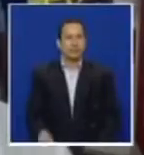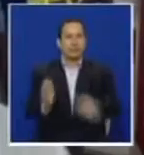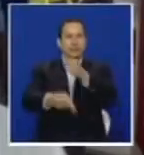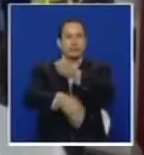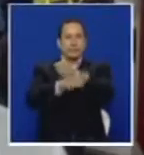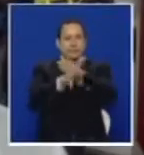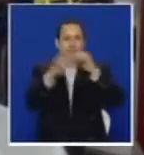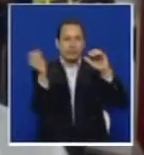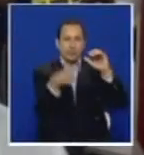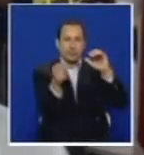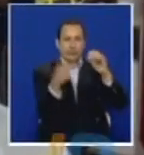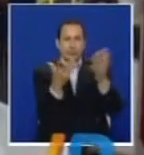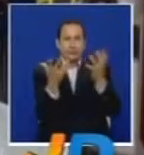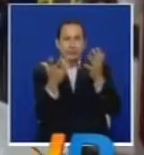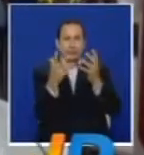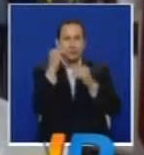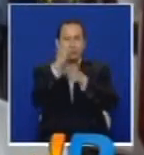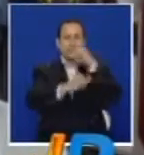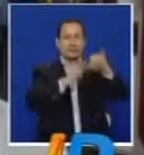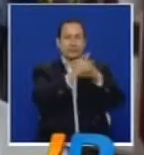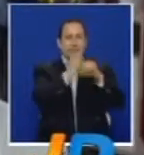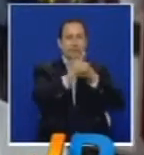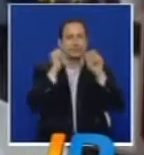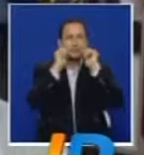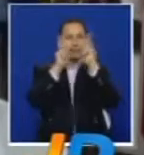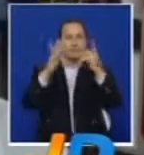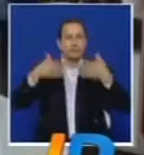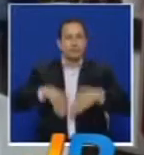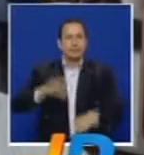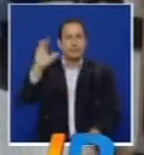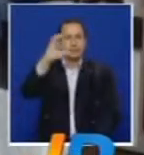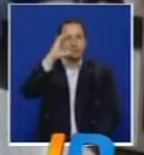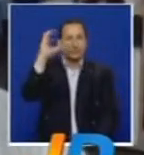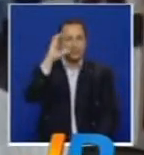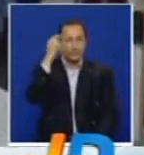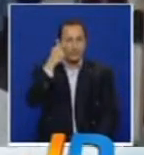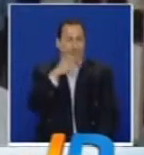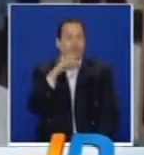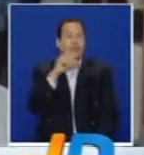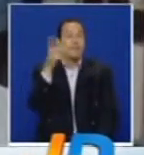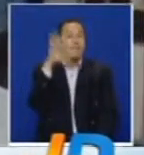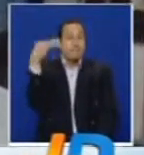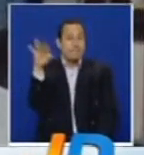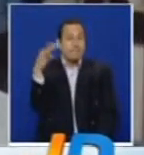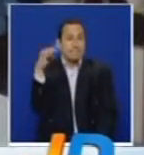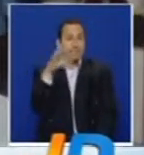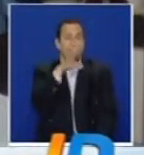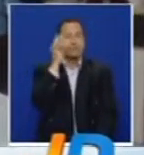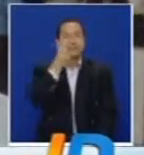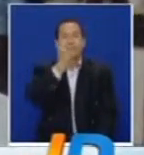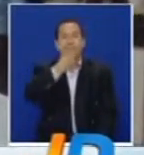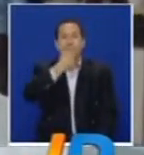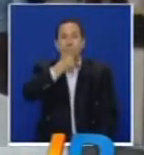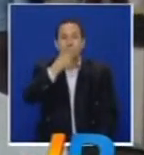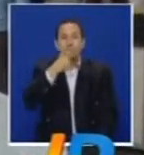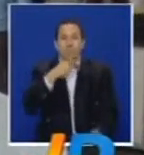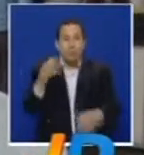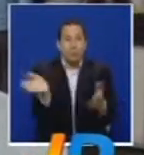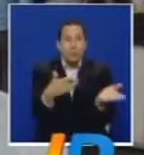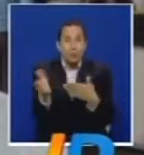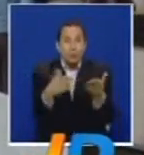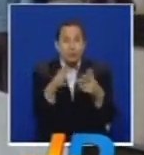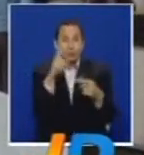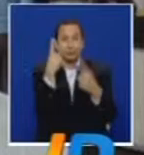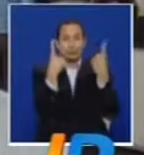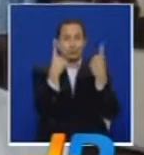Continúan marcando goles en el fútbol internacional los jugadores colombianos. En la liga francesa, Radamel Falcao García, quien salió lesionado, marcó el